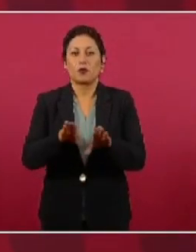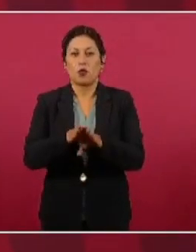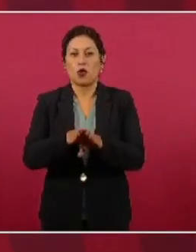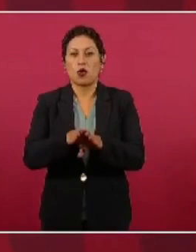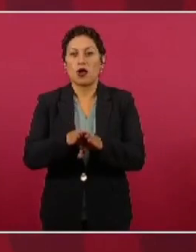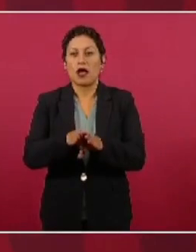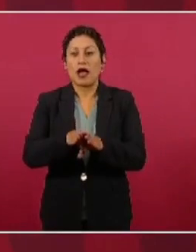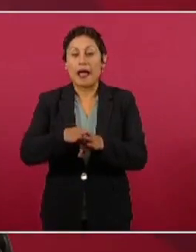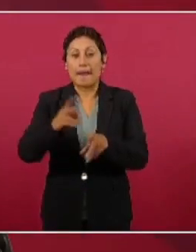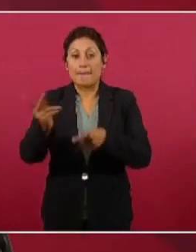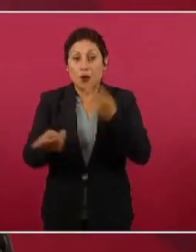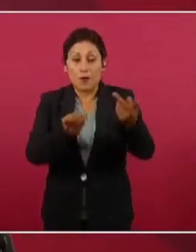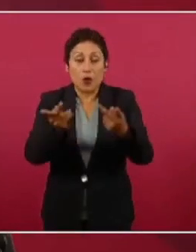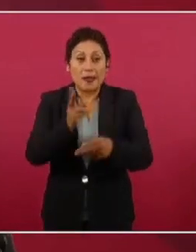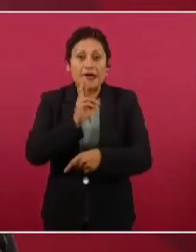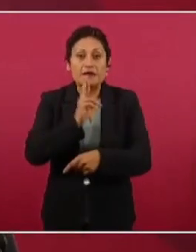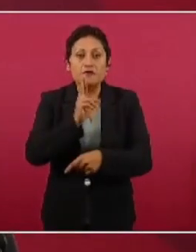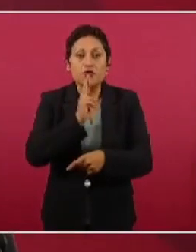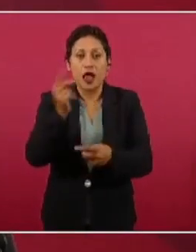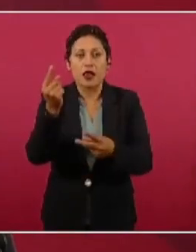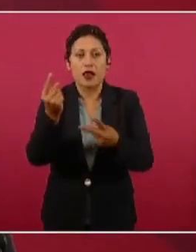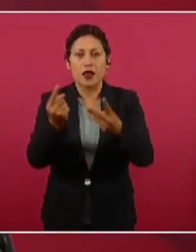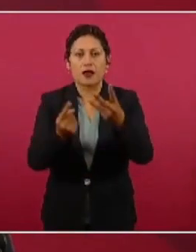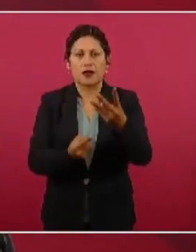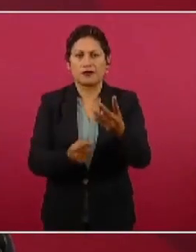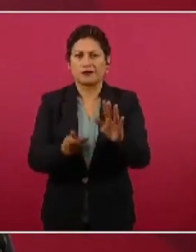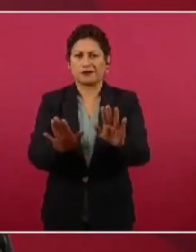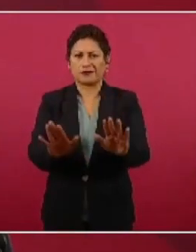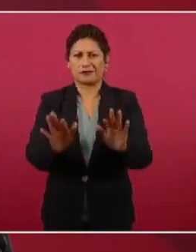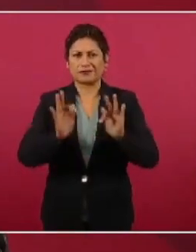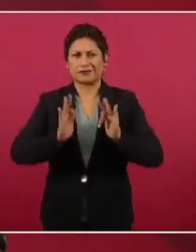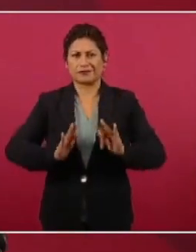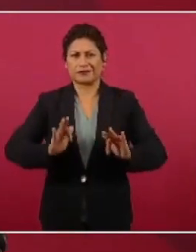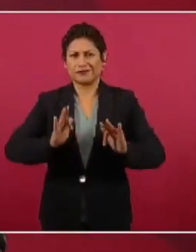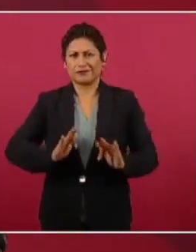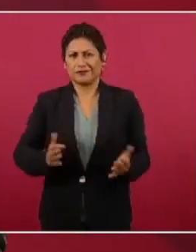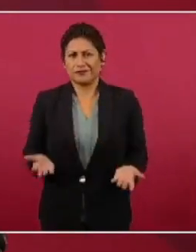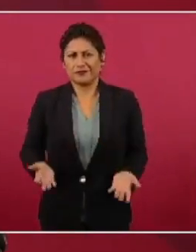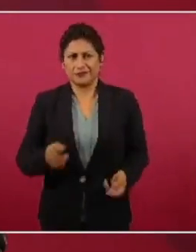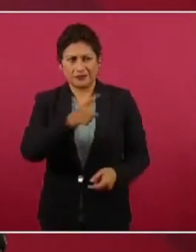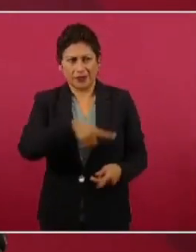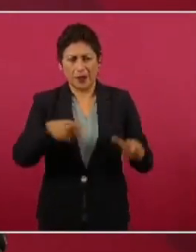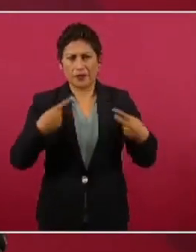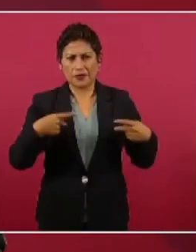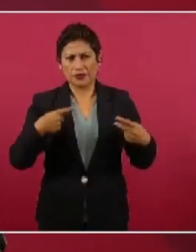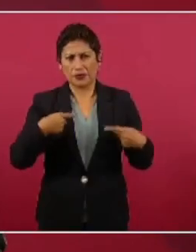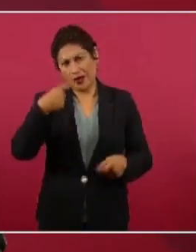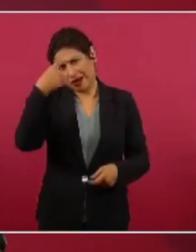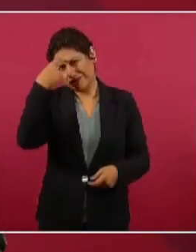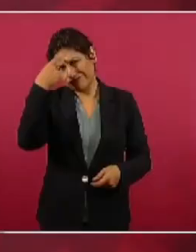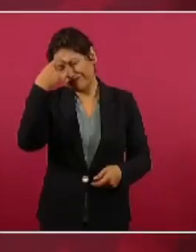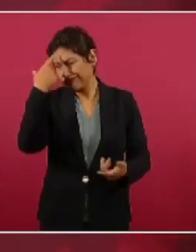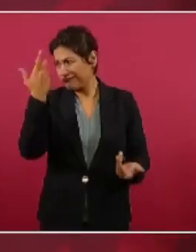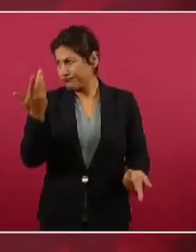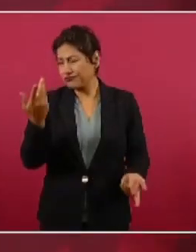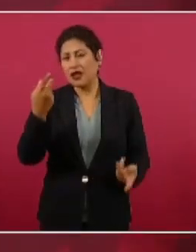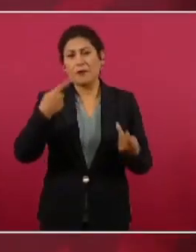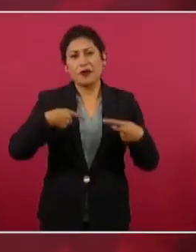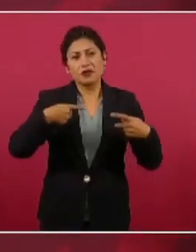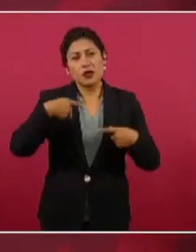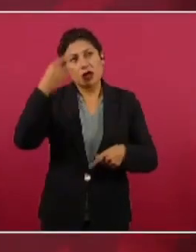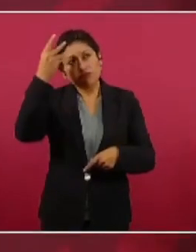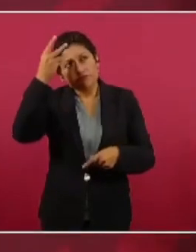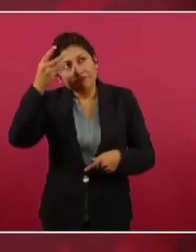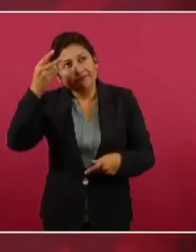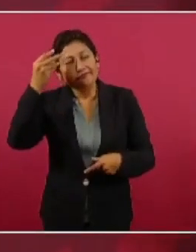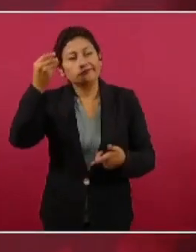confianza en la gente, su capacidad para el análisis, para la reflexión, para